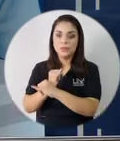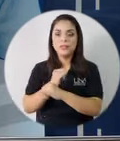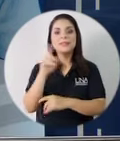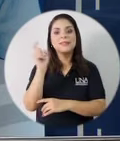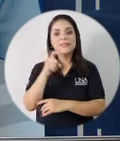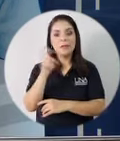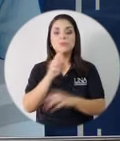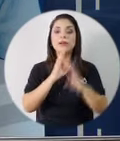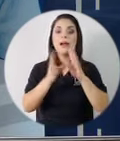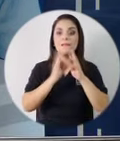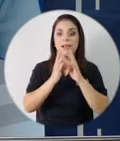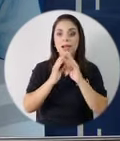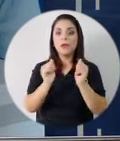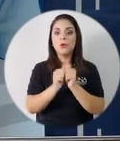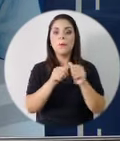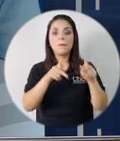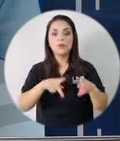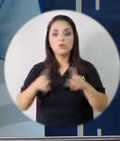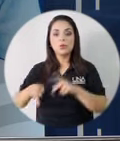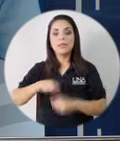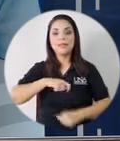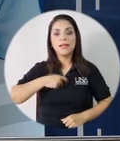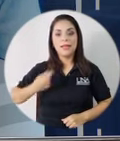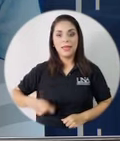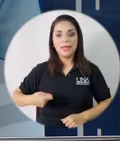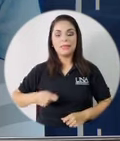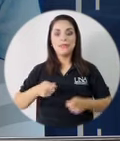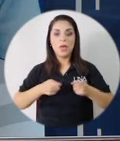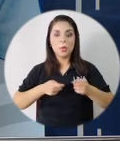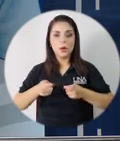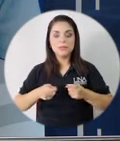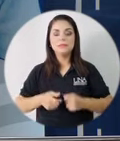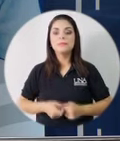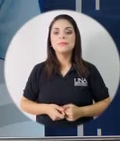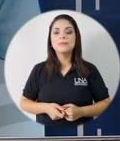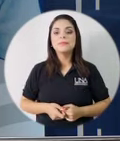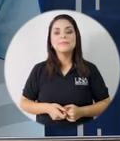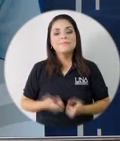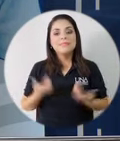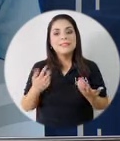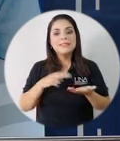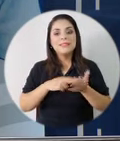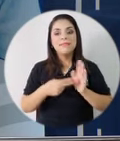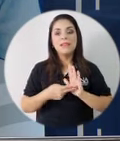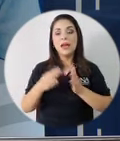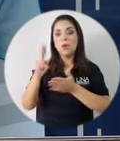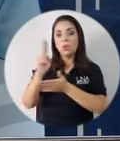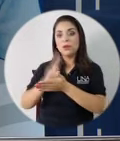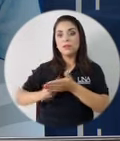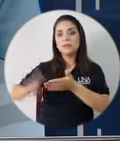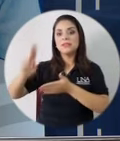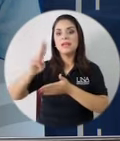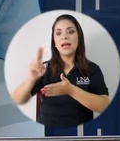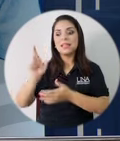con las instituciones, implica conversar con las personas legisladoras, implica que la